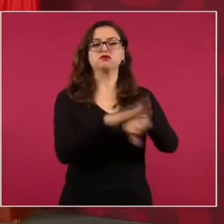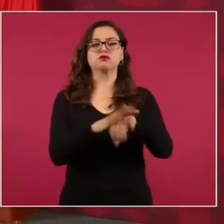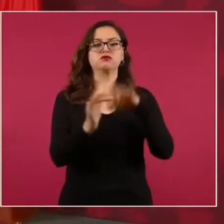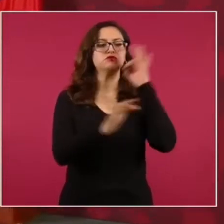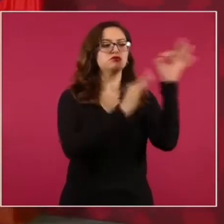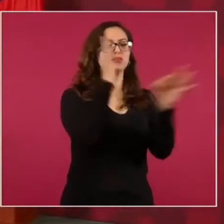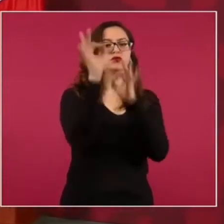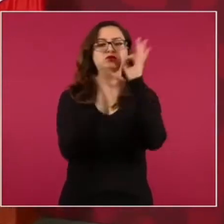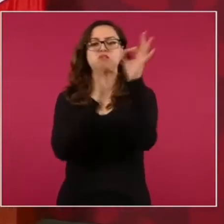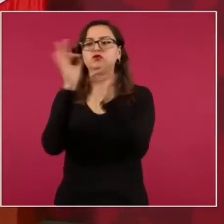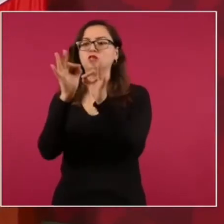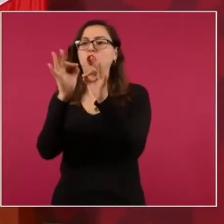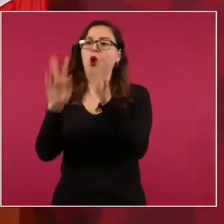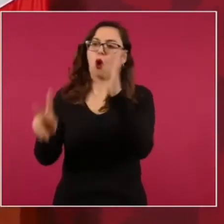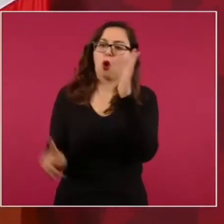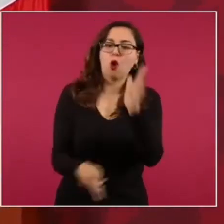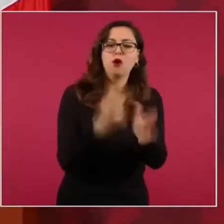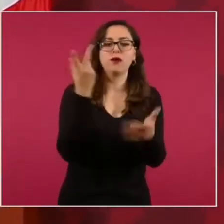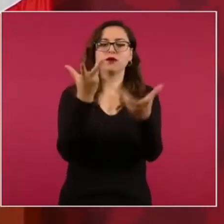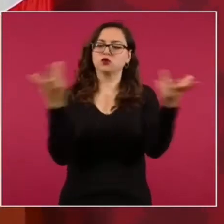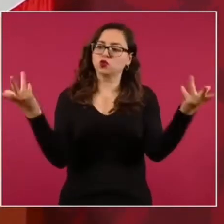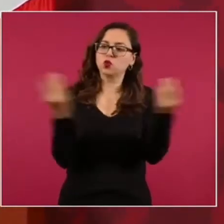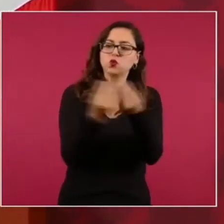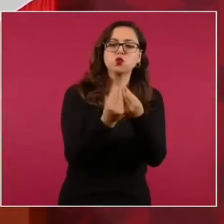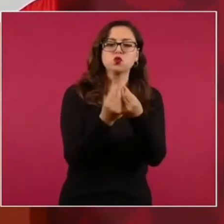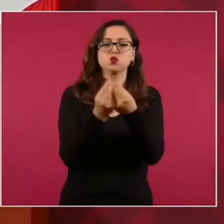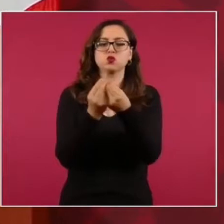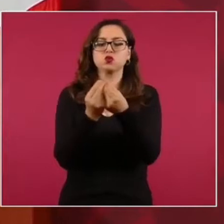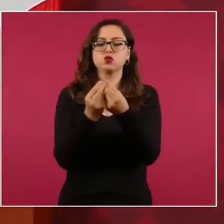que se llama Unión,